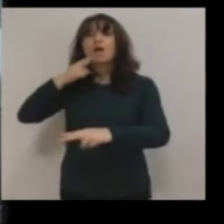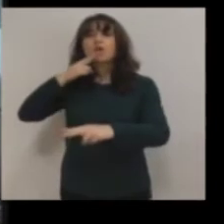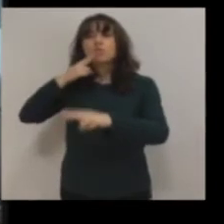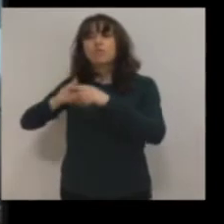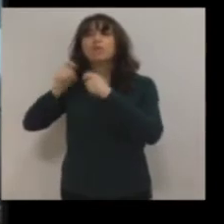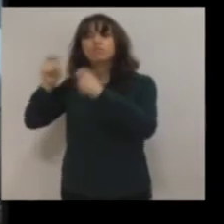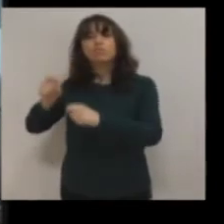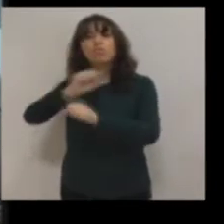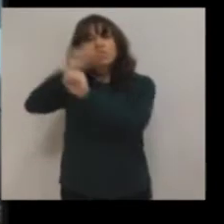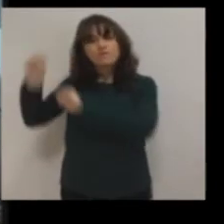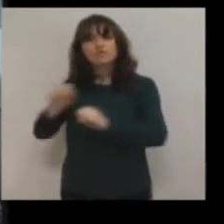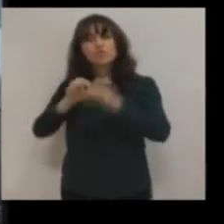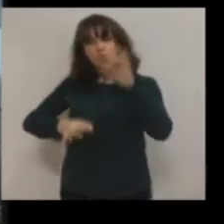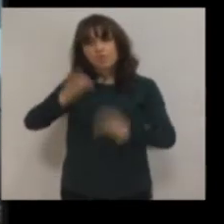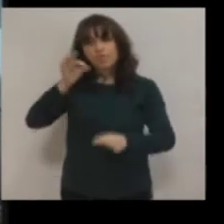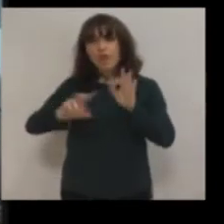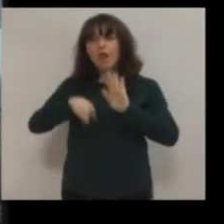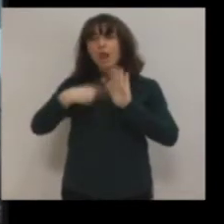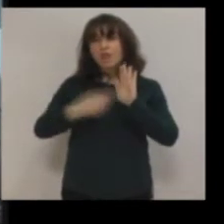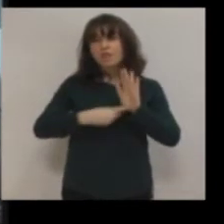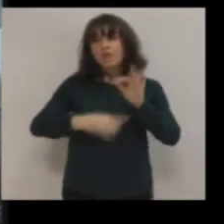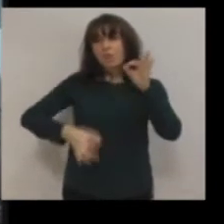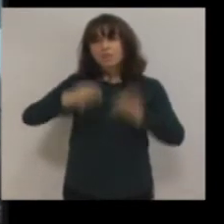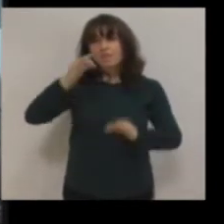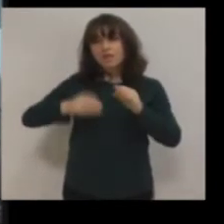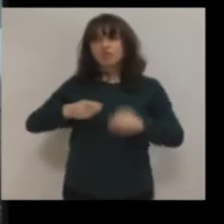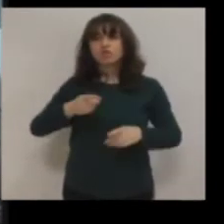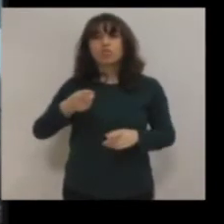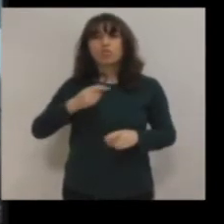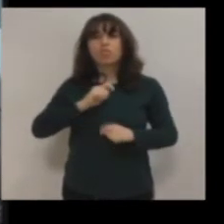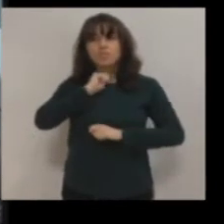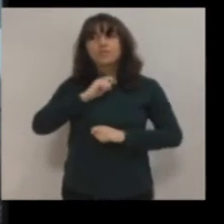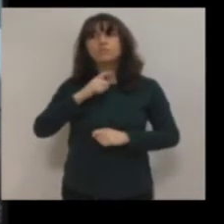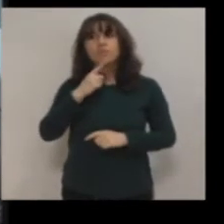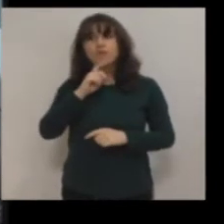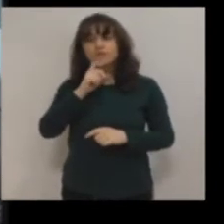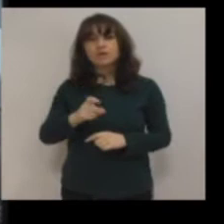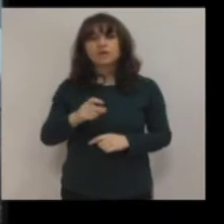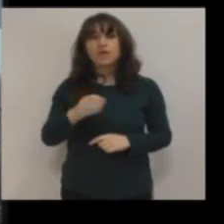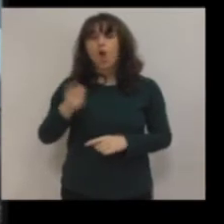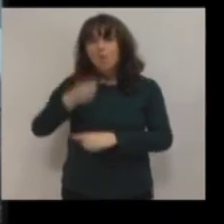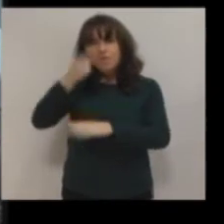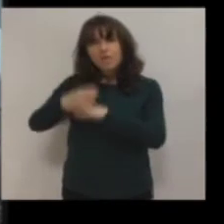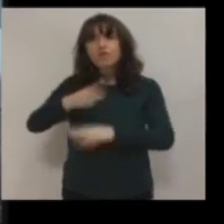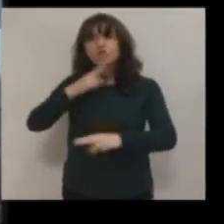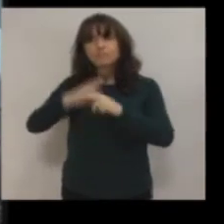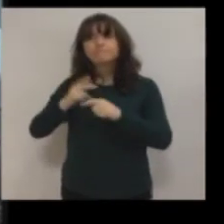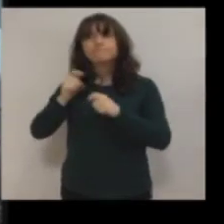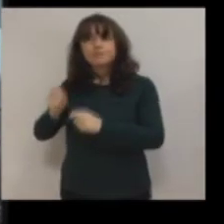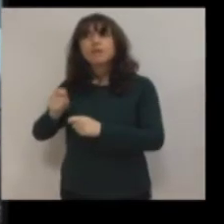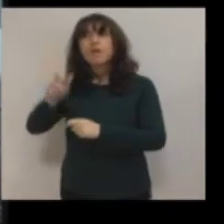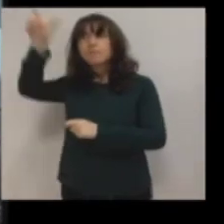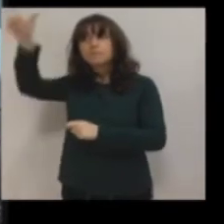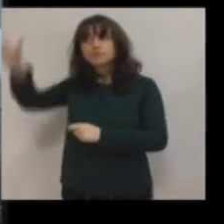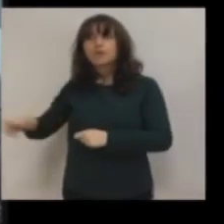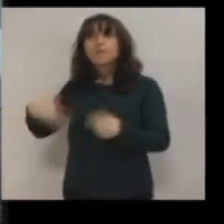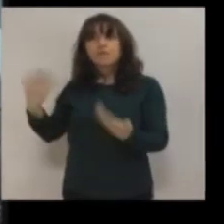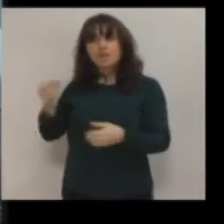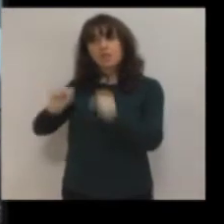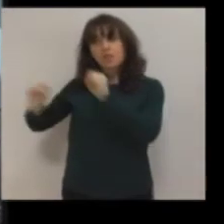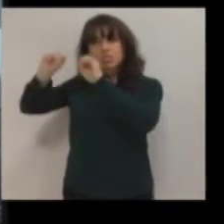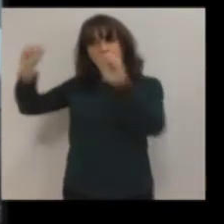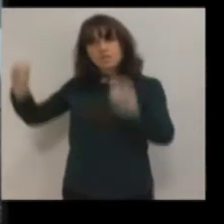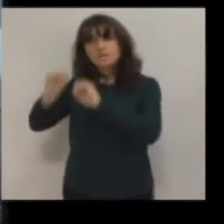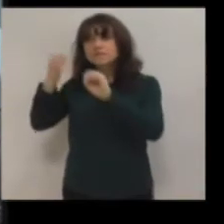defensor judicial, lo dice la ley de enjuiciamiento civil antes de la convención, obligado a nombrarle a alguien para que le defienda